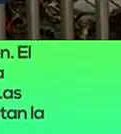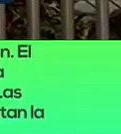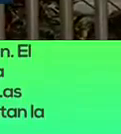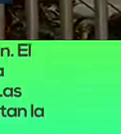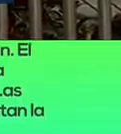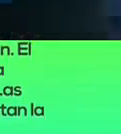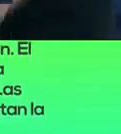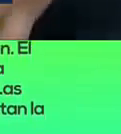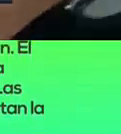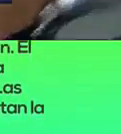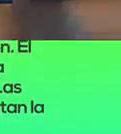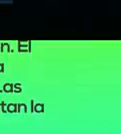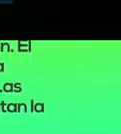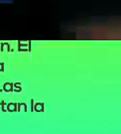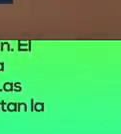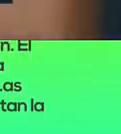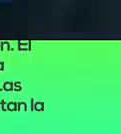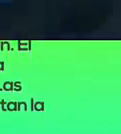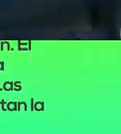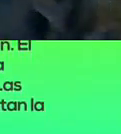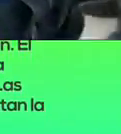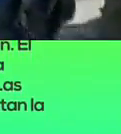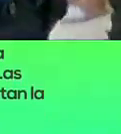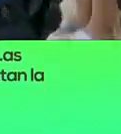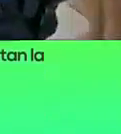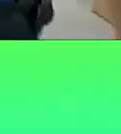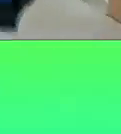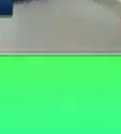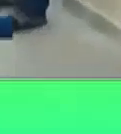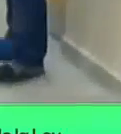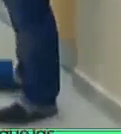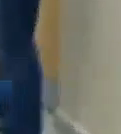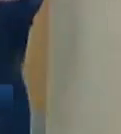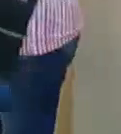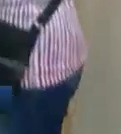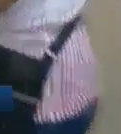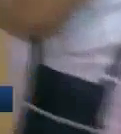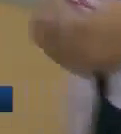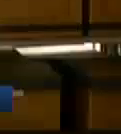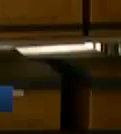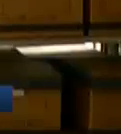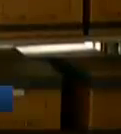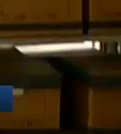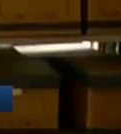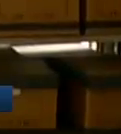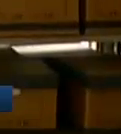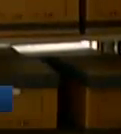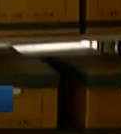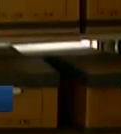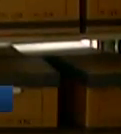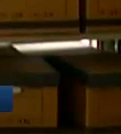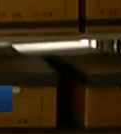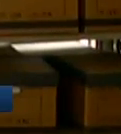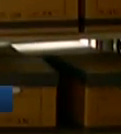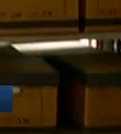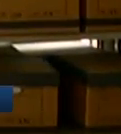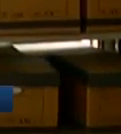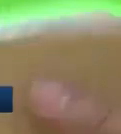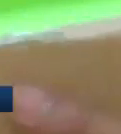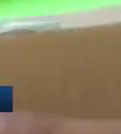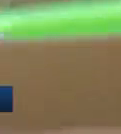Decomisan droga dentro de un de tamales que iban a ser enviados como encomienda a Estados